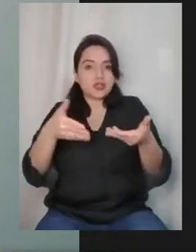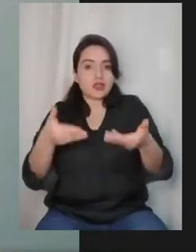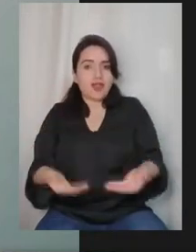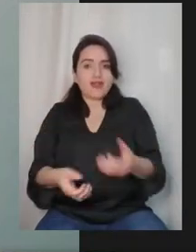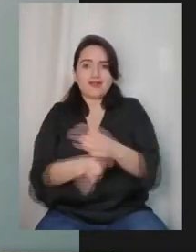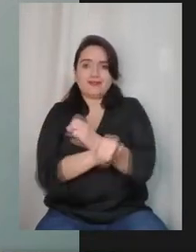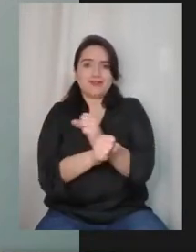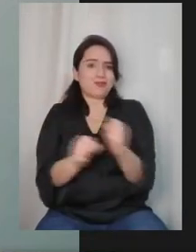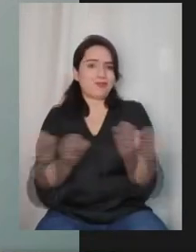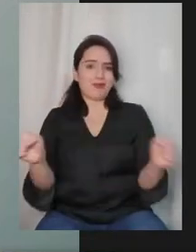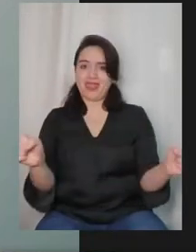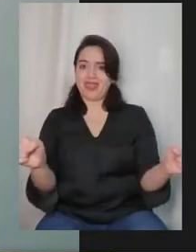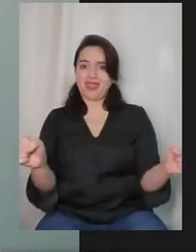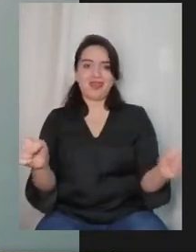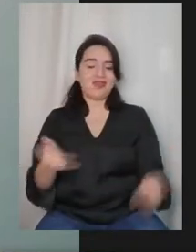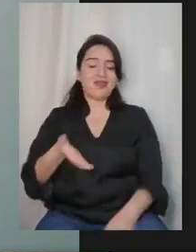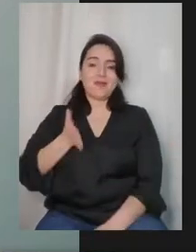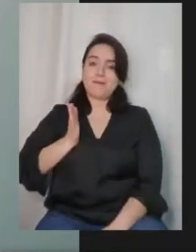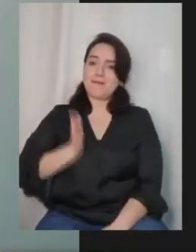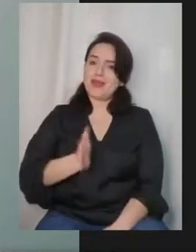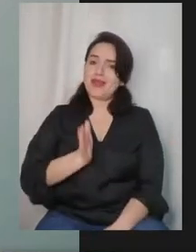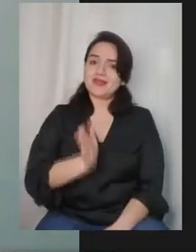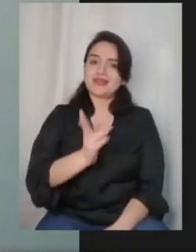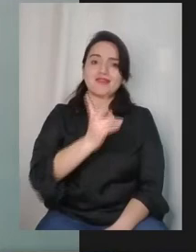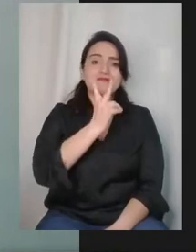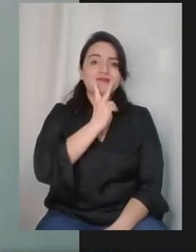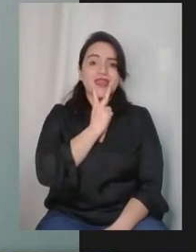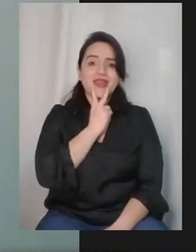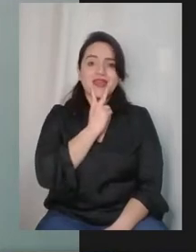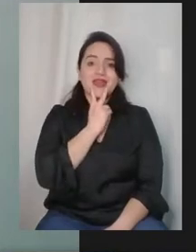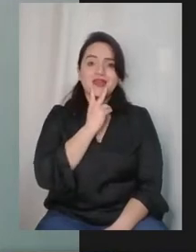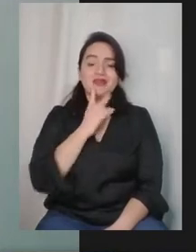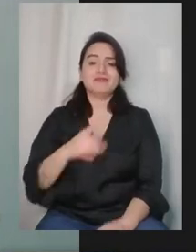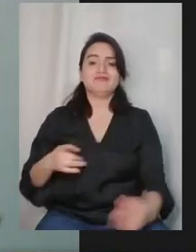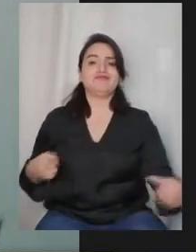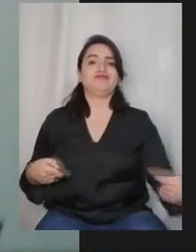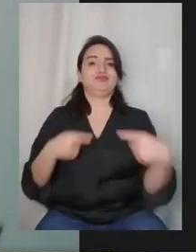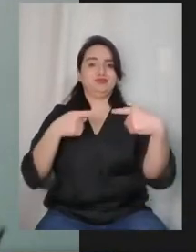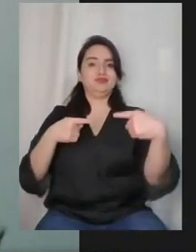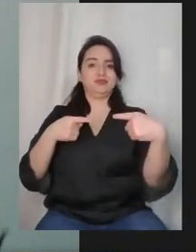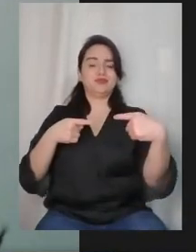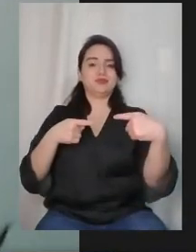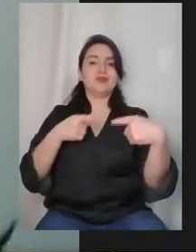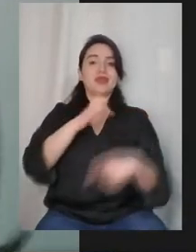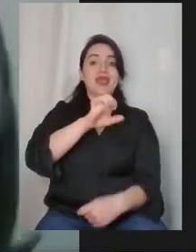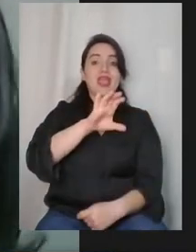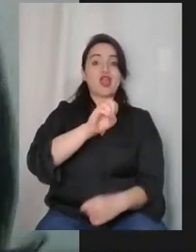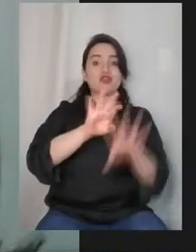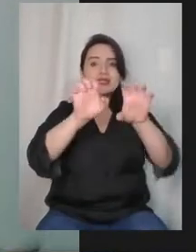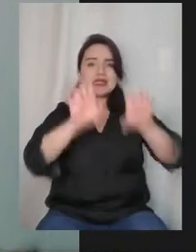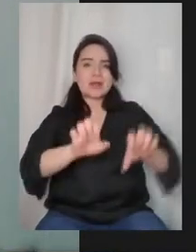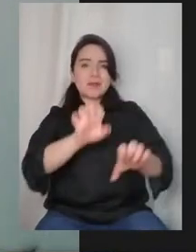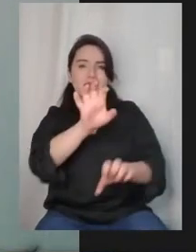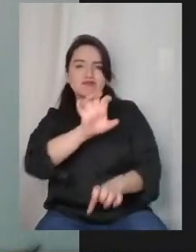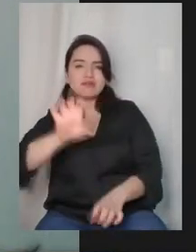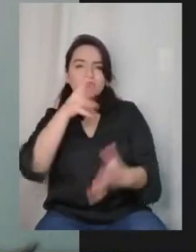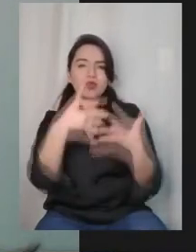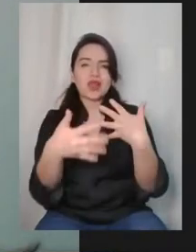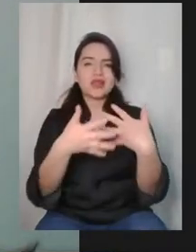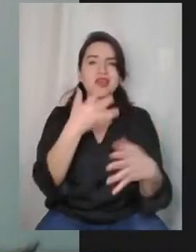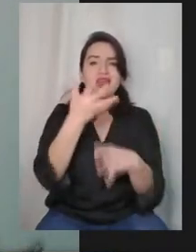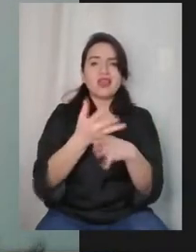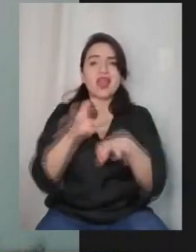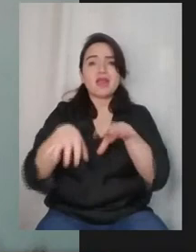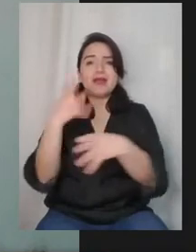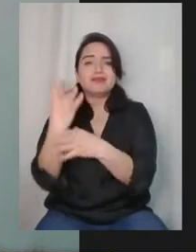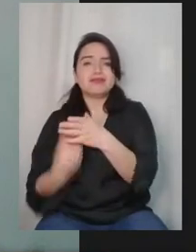preservar todas las vidas porque alteran irremediablemente los ecosistemas. Hay extinción de especies, hay inundaciones en zonas habitadas,